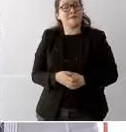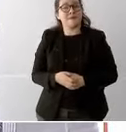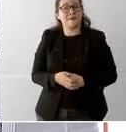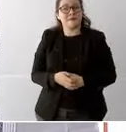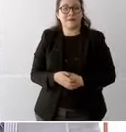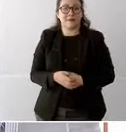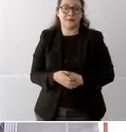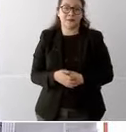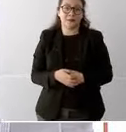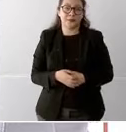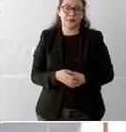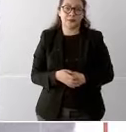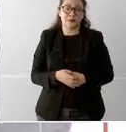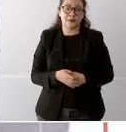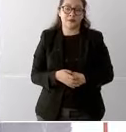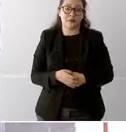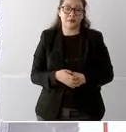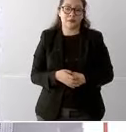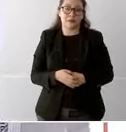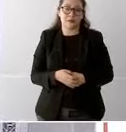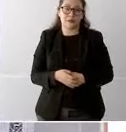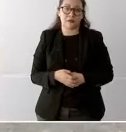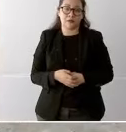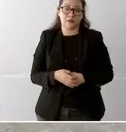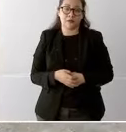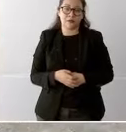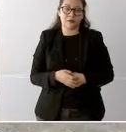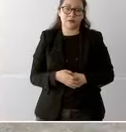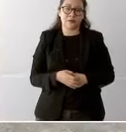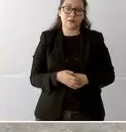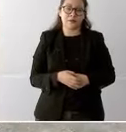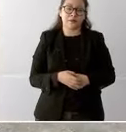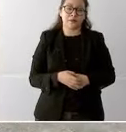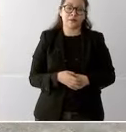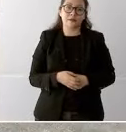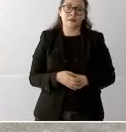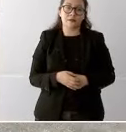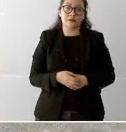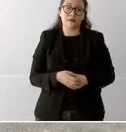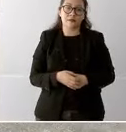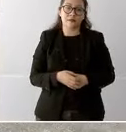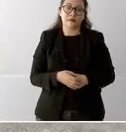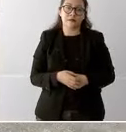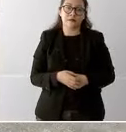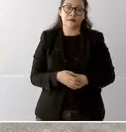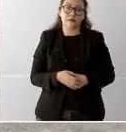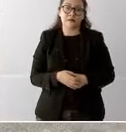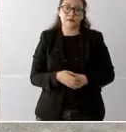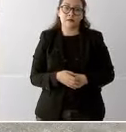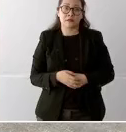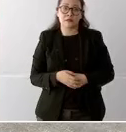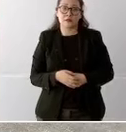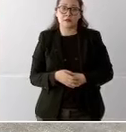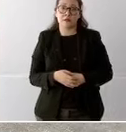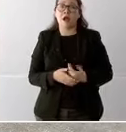inventaron de que iban a hacer 12 plantas